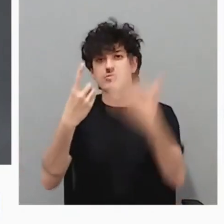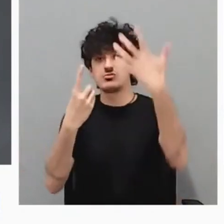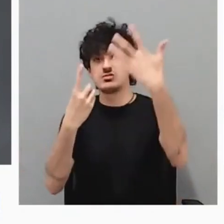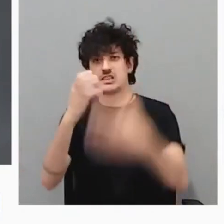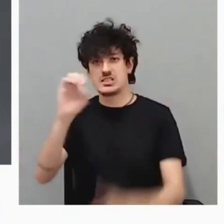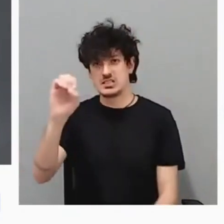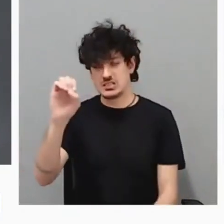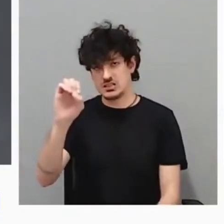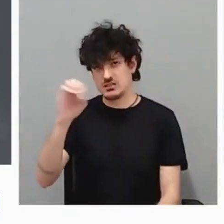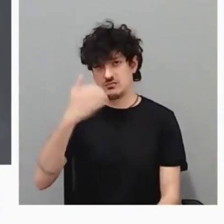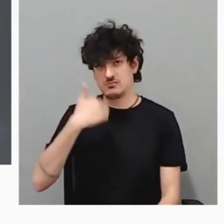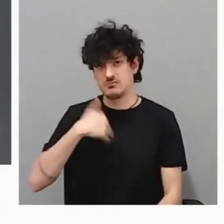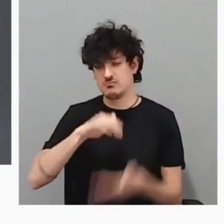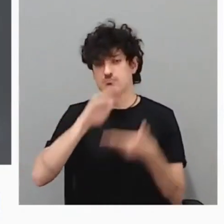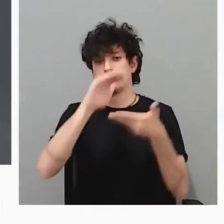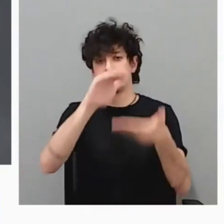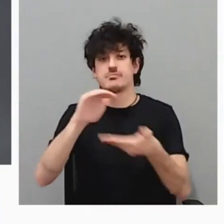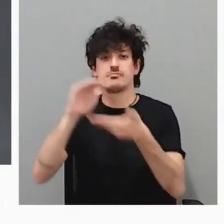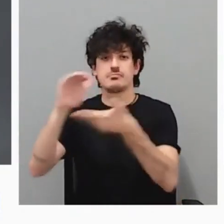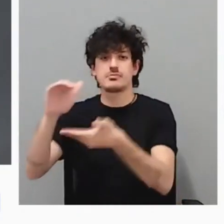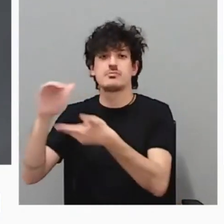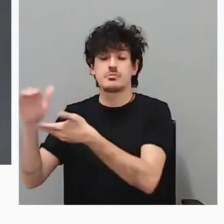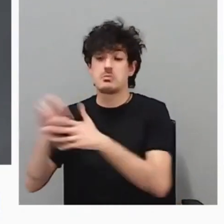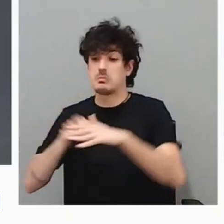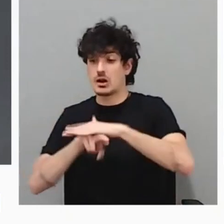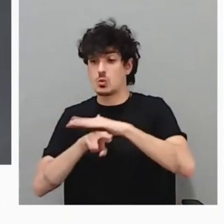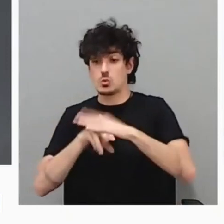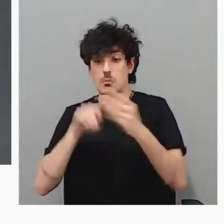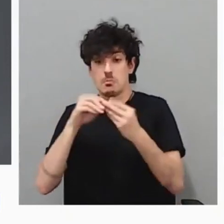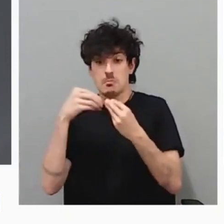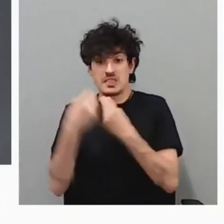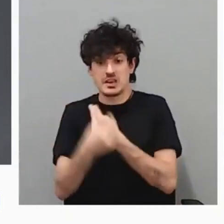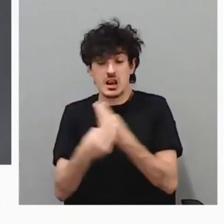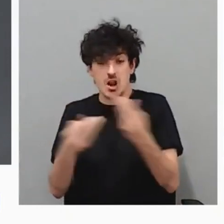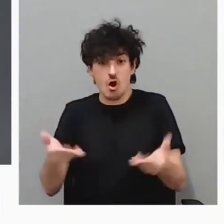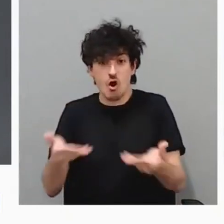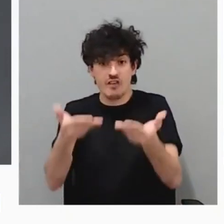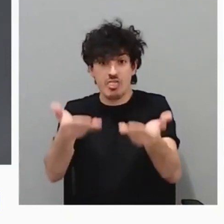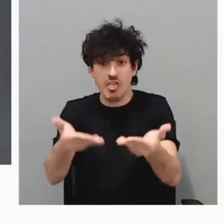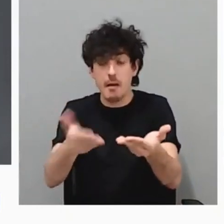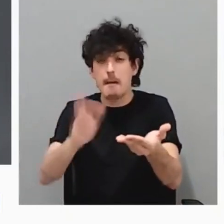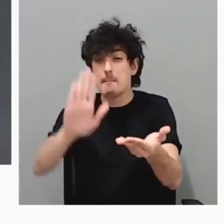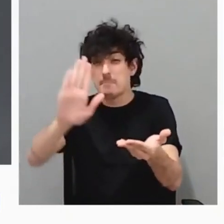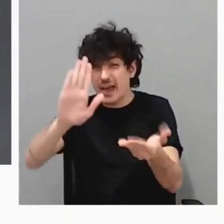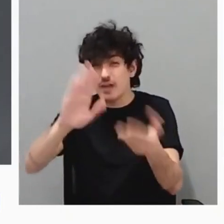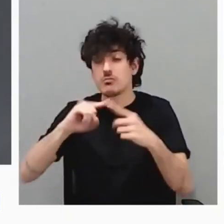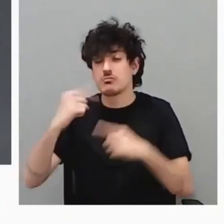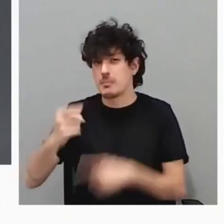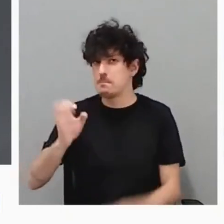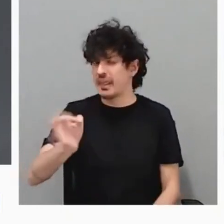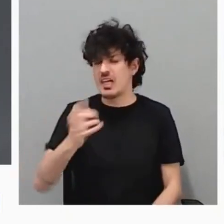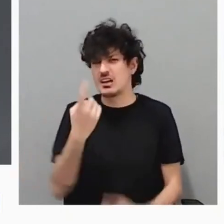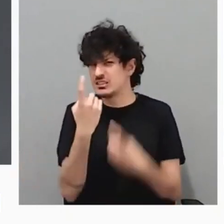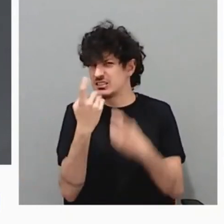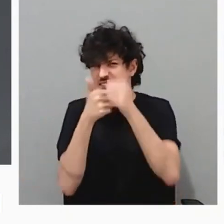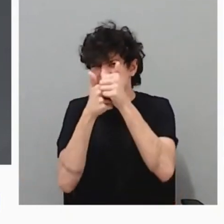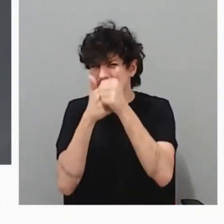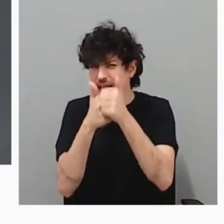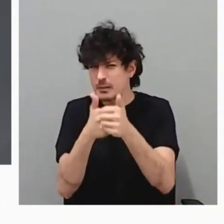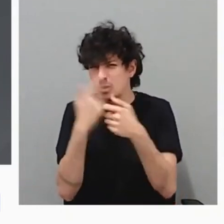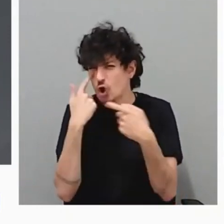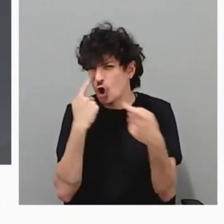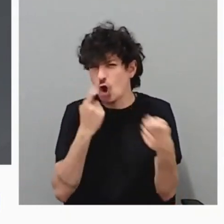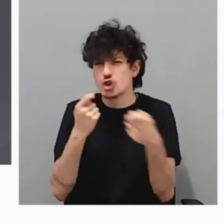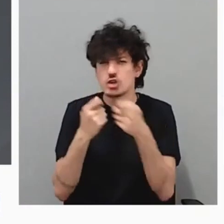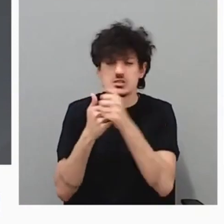ponen estos recursos de material, de innovación, pero luego sí es verdad que necesita un seguimiento,